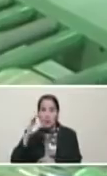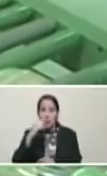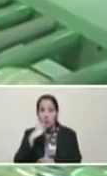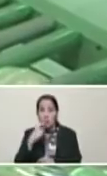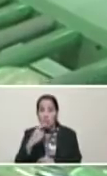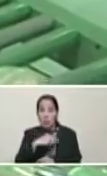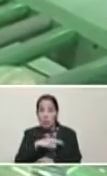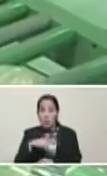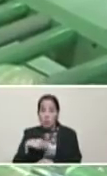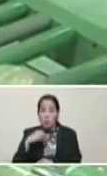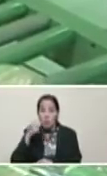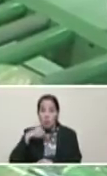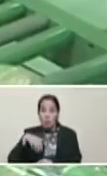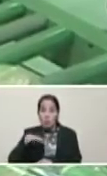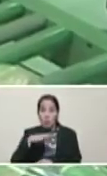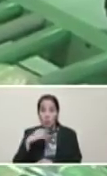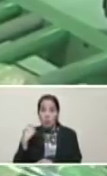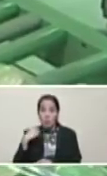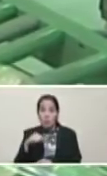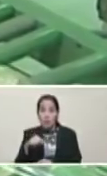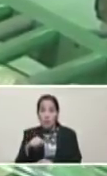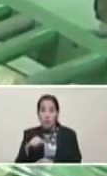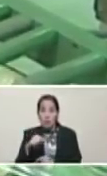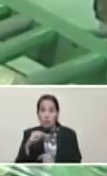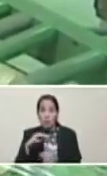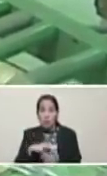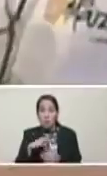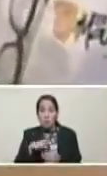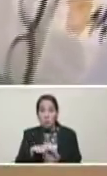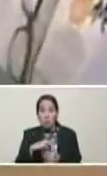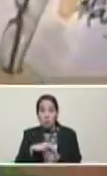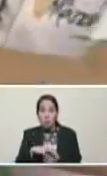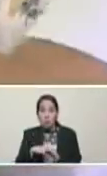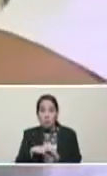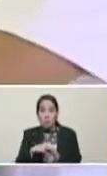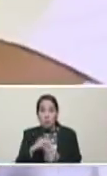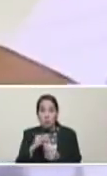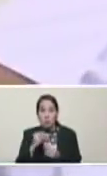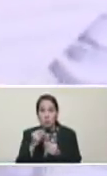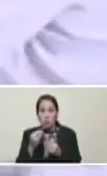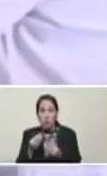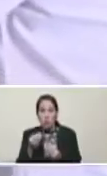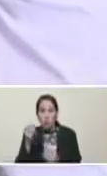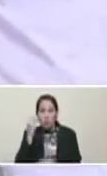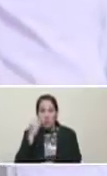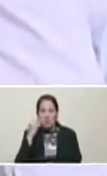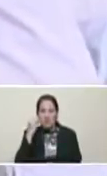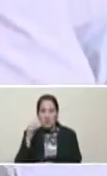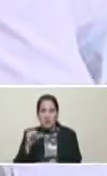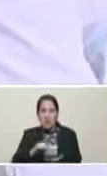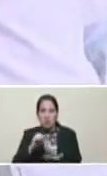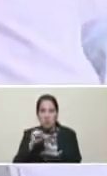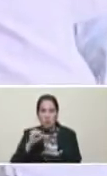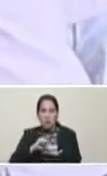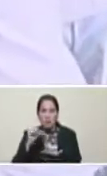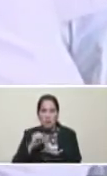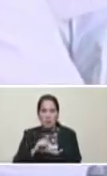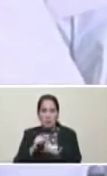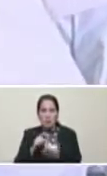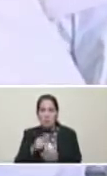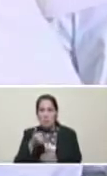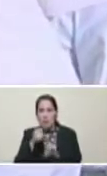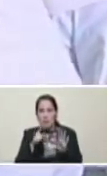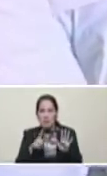pueblo tiene un ahorro entre la salsa de tomate y sobre todo aquí en la producción de compota de más del